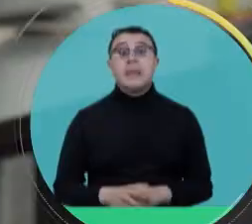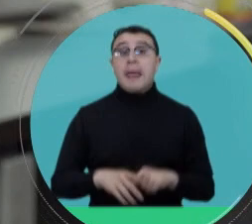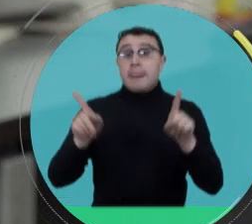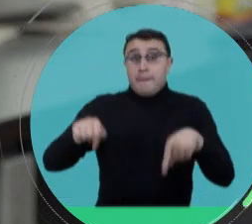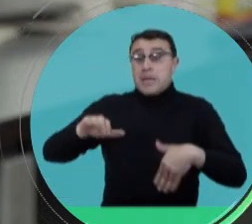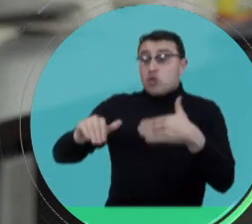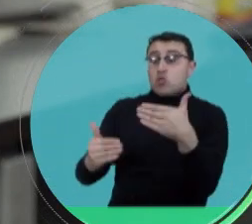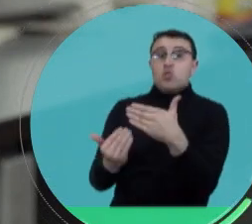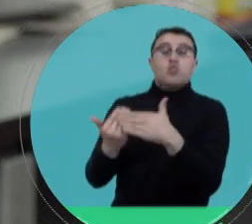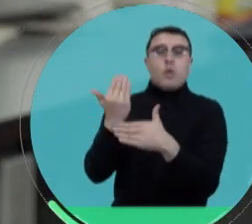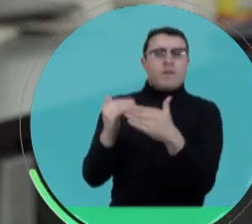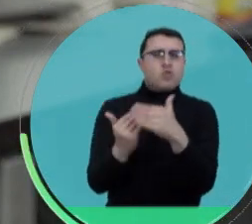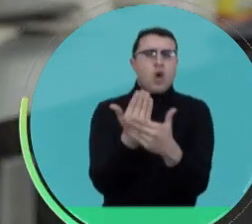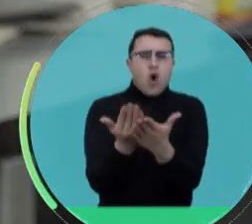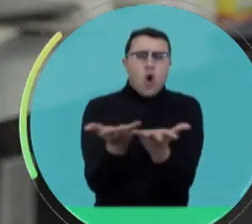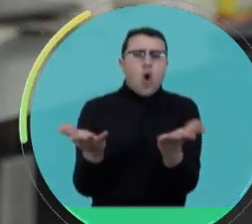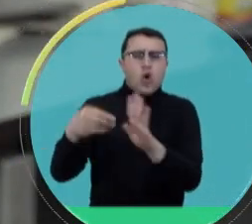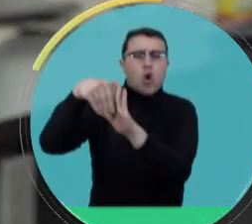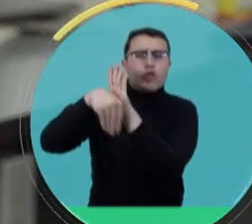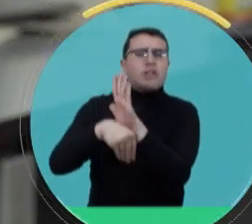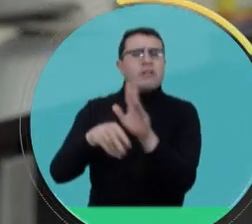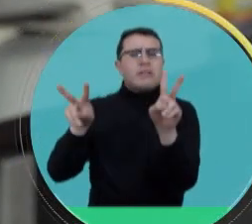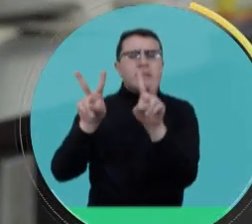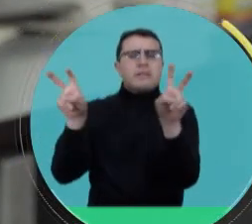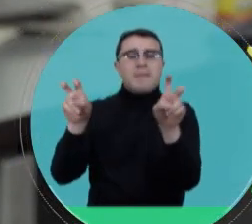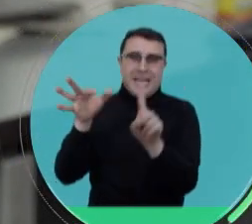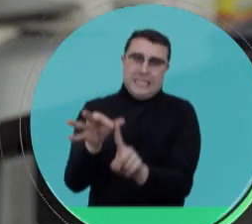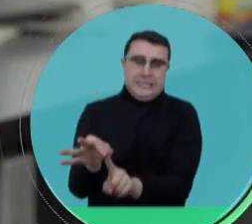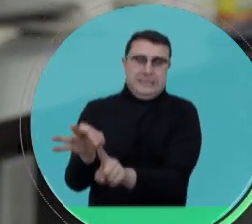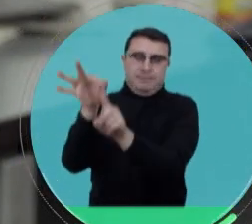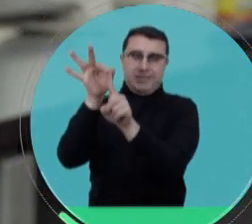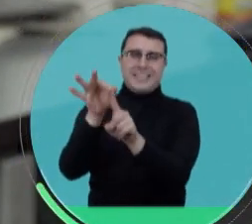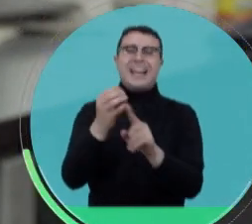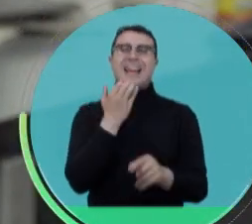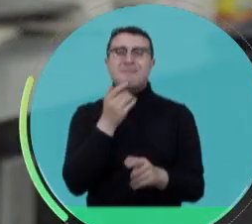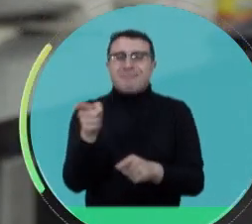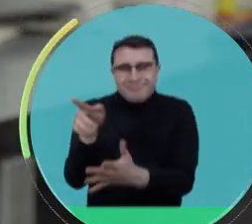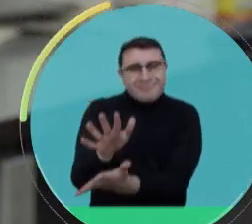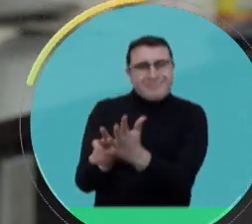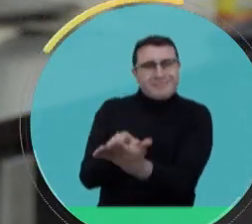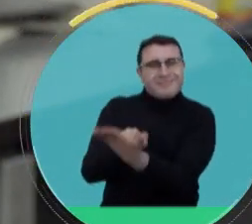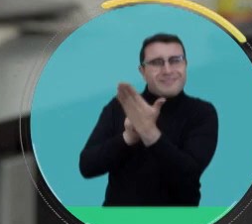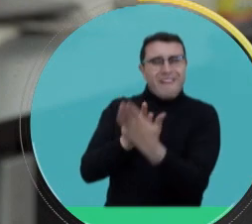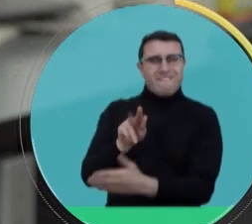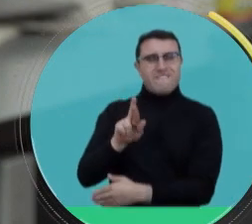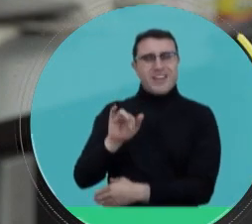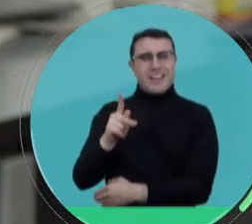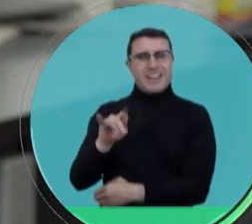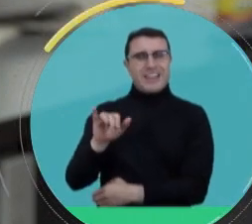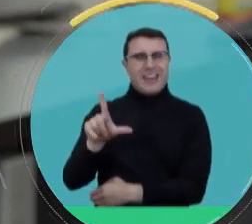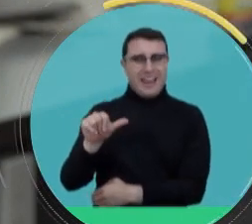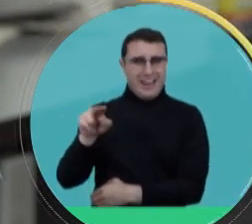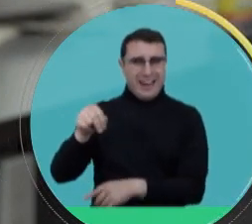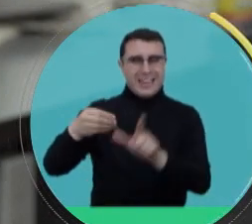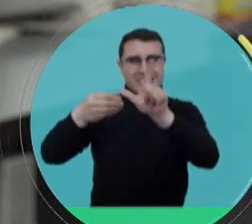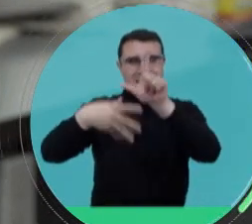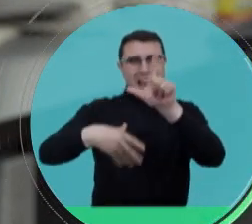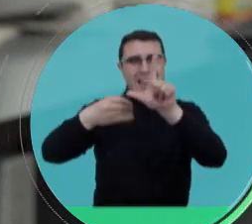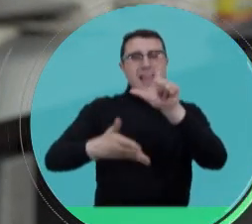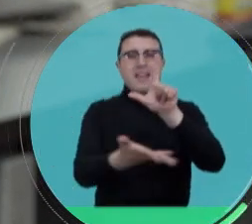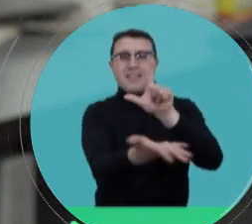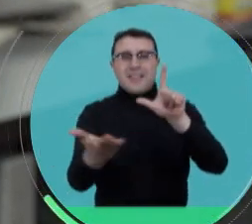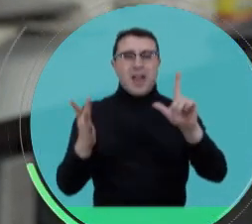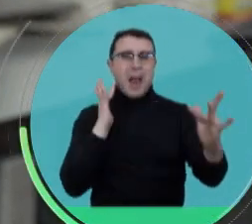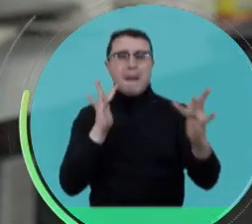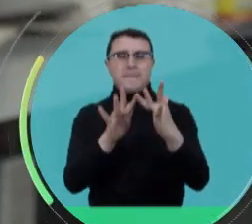eh unas novedades importantísimas en términos de contenidos especiales mencionas ahorita friky clan que es un que es una